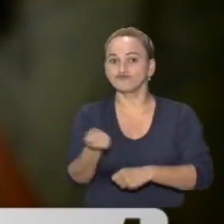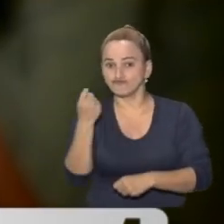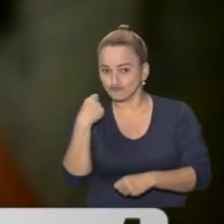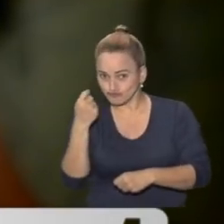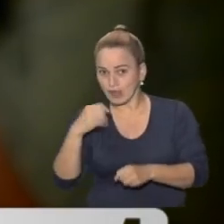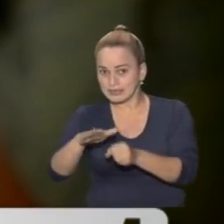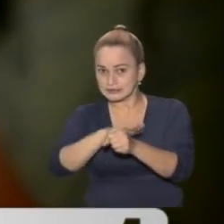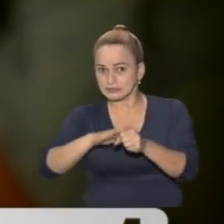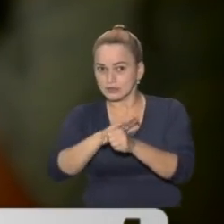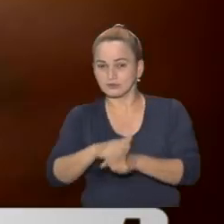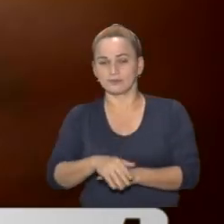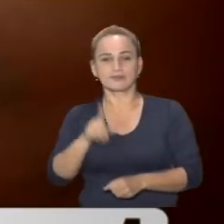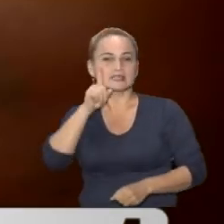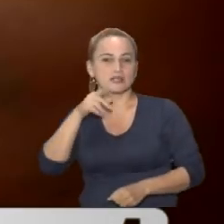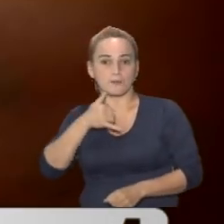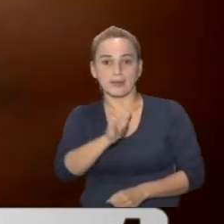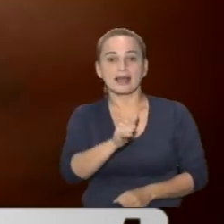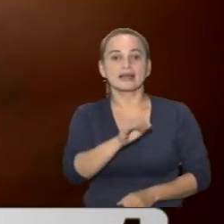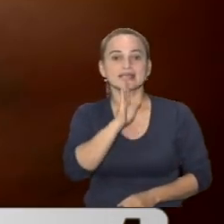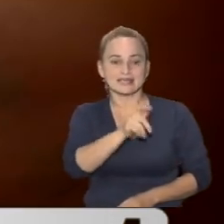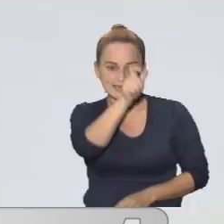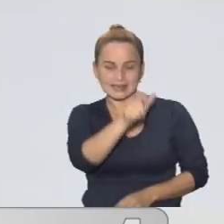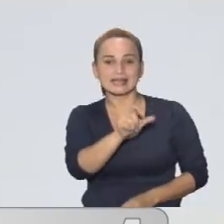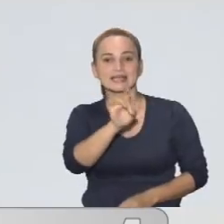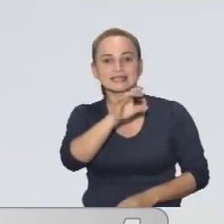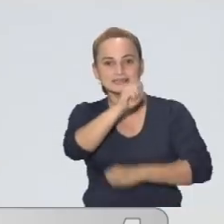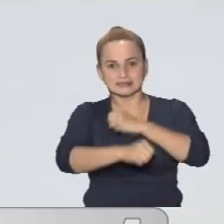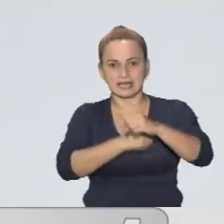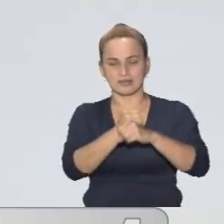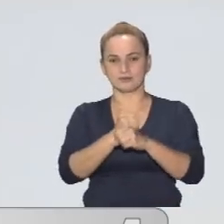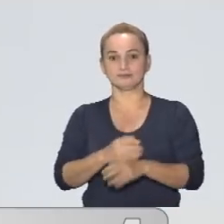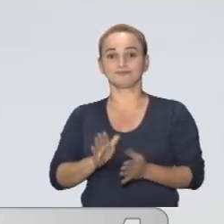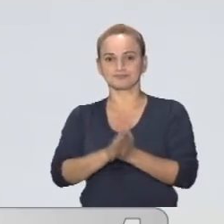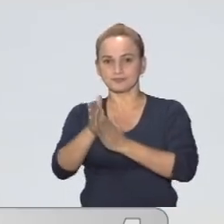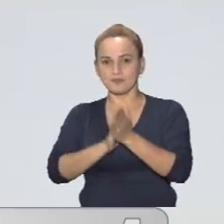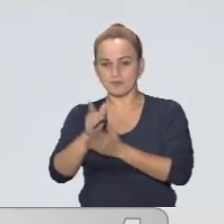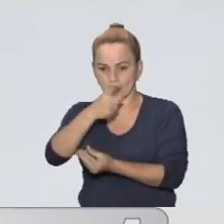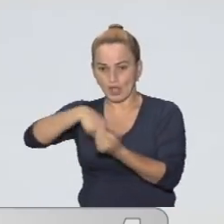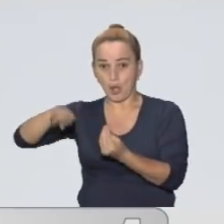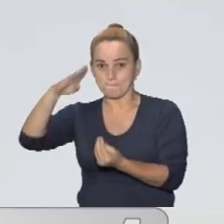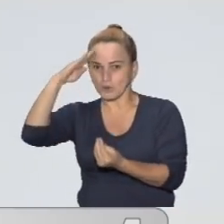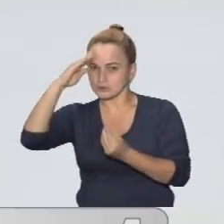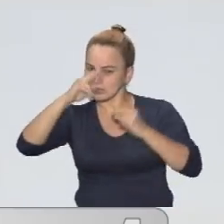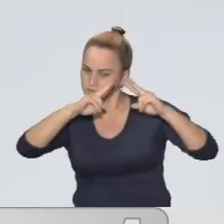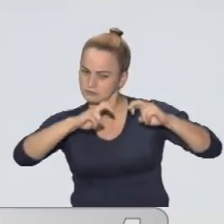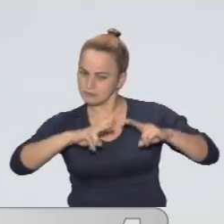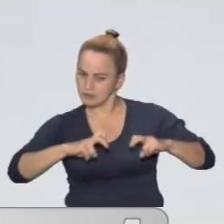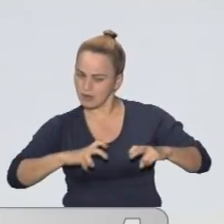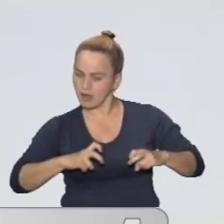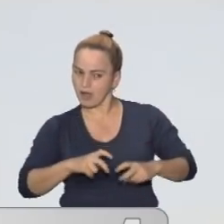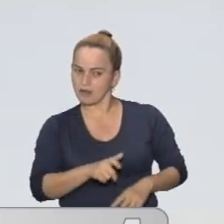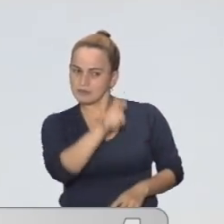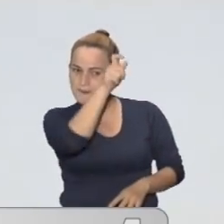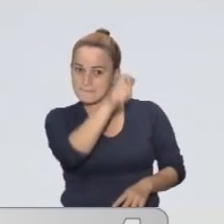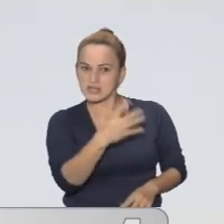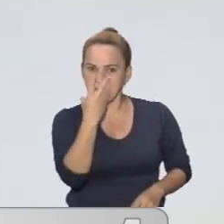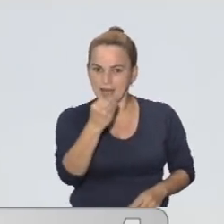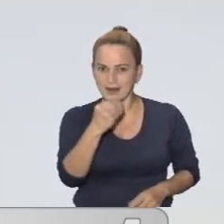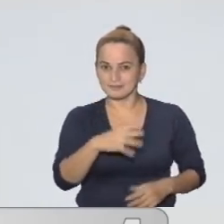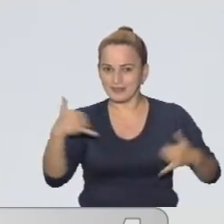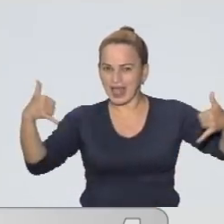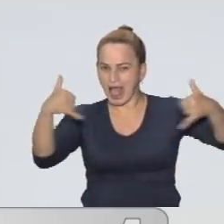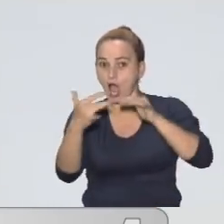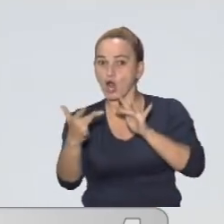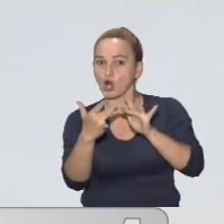reciente en un abuso sexual a un menor de 15 años. Labores de policía judicial evidenciaron que el procesado habría contactado a la